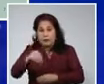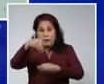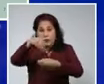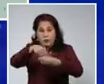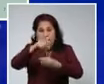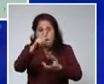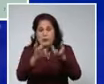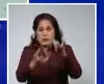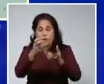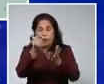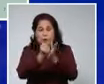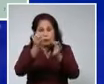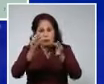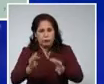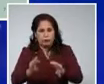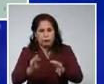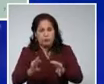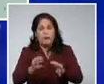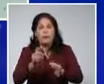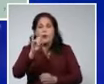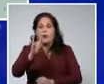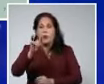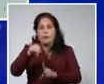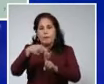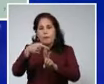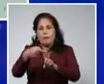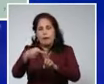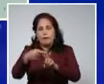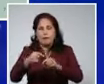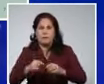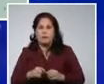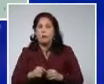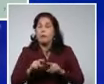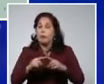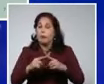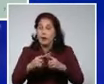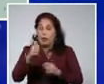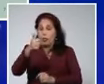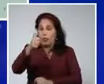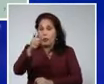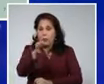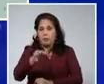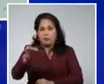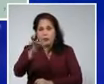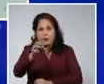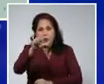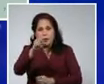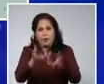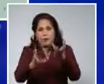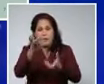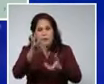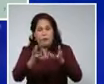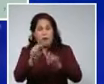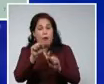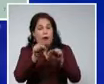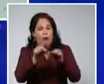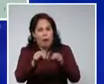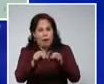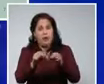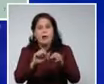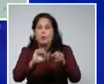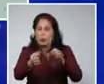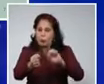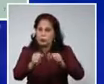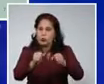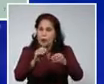confirmó, son 9 más que el día anterior, 10 en el municipio de Cienfuegos, que es donde mantiene una transmisión